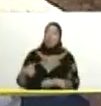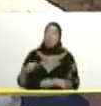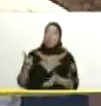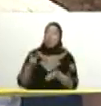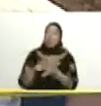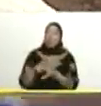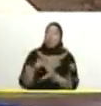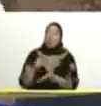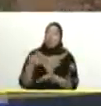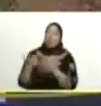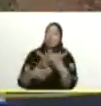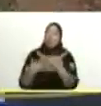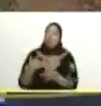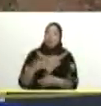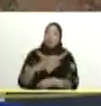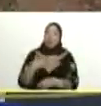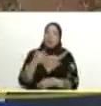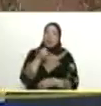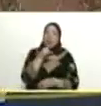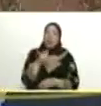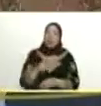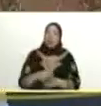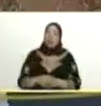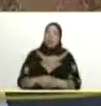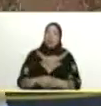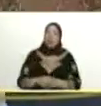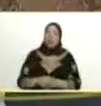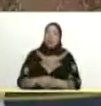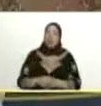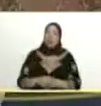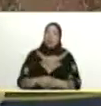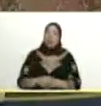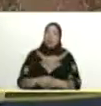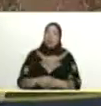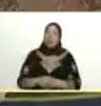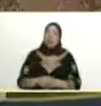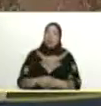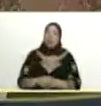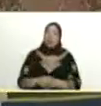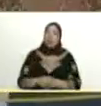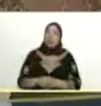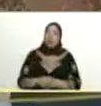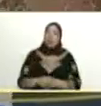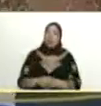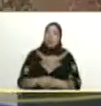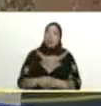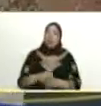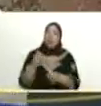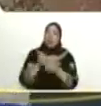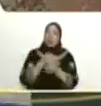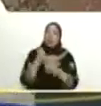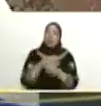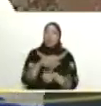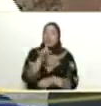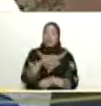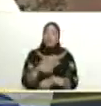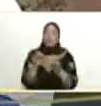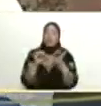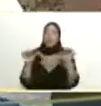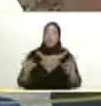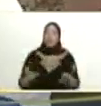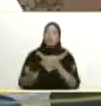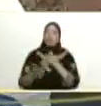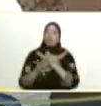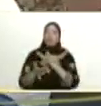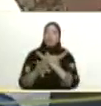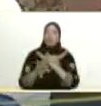para poder realizar esta actividad, bueno, usted sabe que lo metimos en eso del sistema